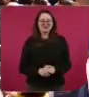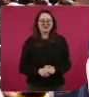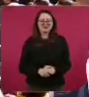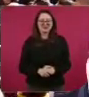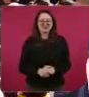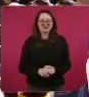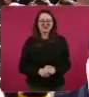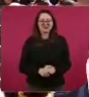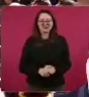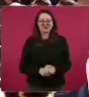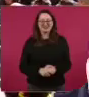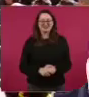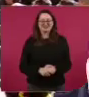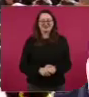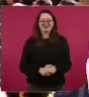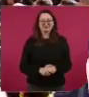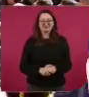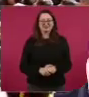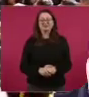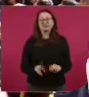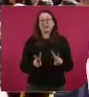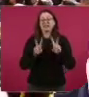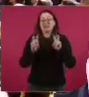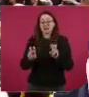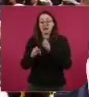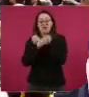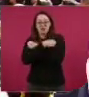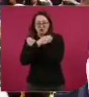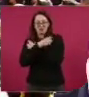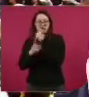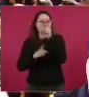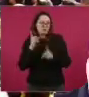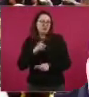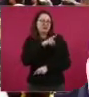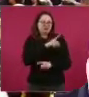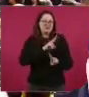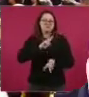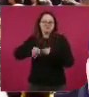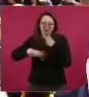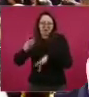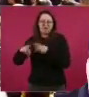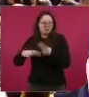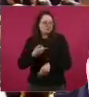La cuestión académica y el deporte. Pero a ver qué puedes decirles del deporte.